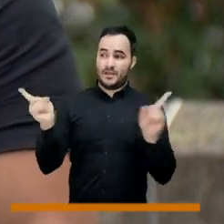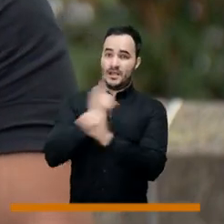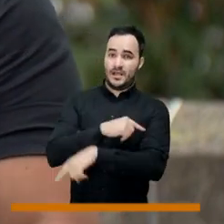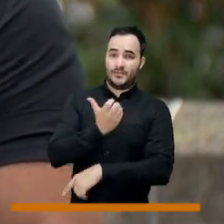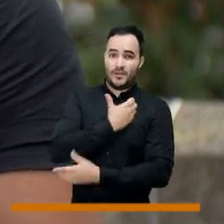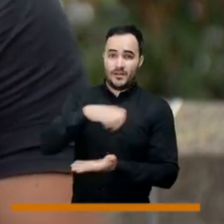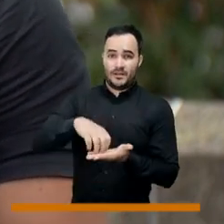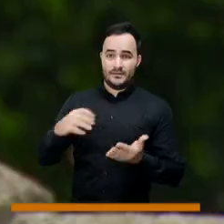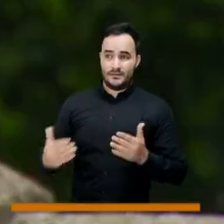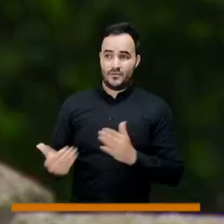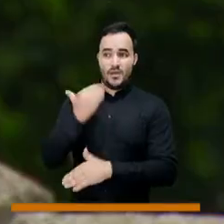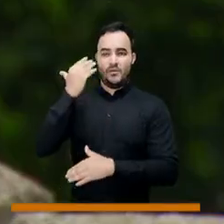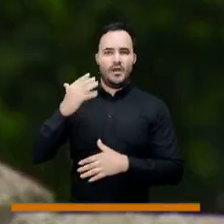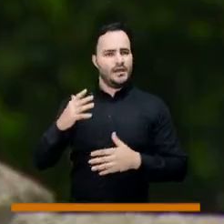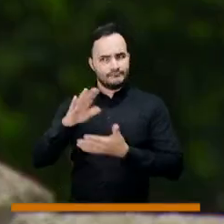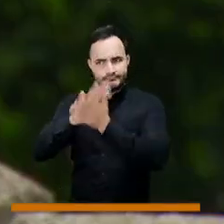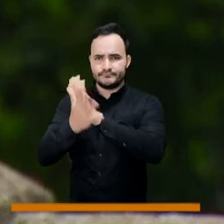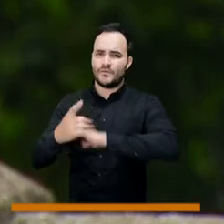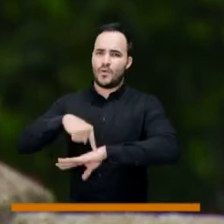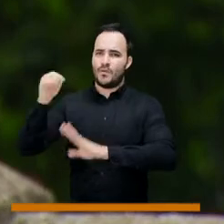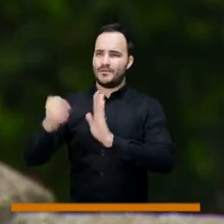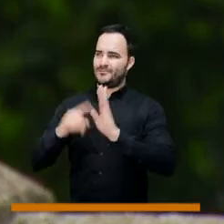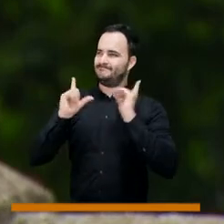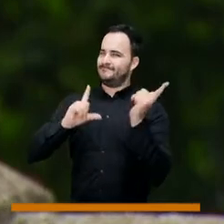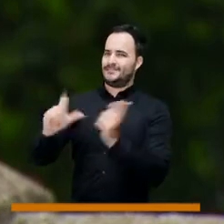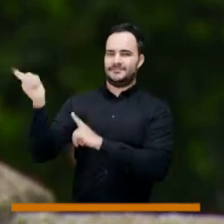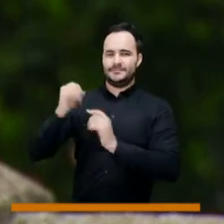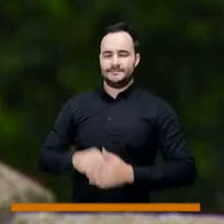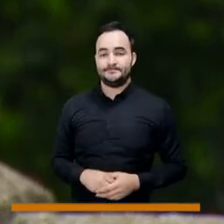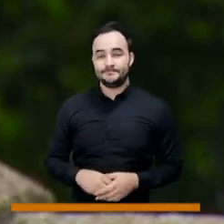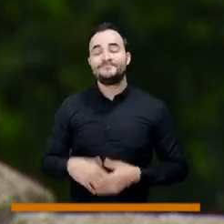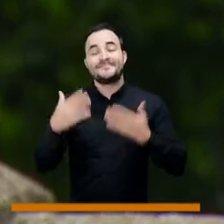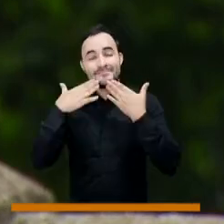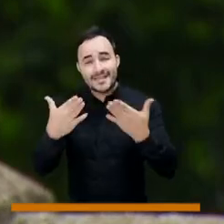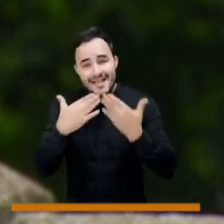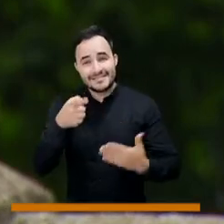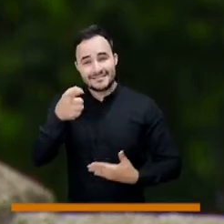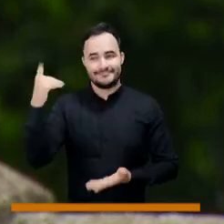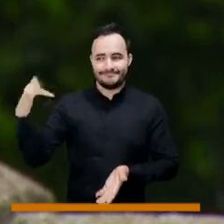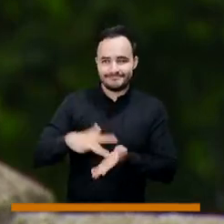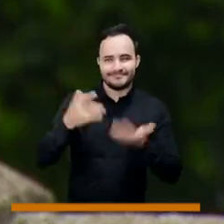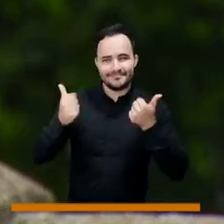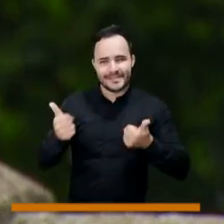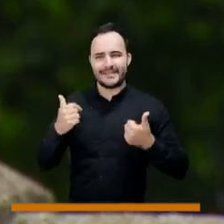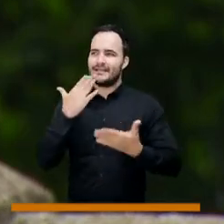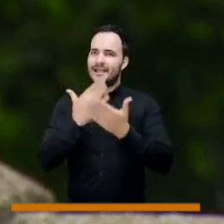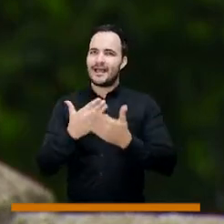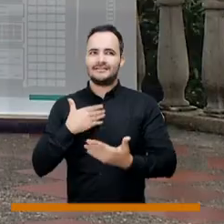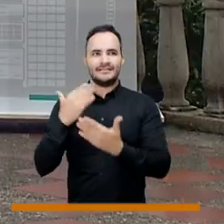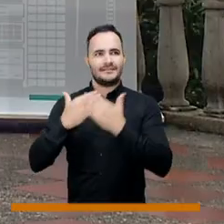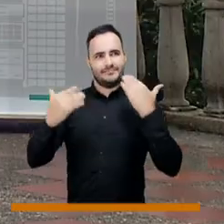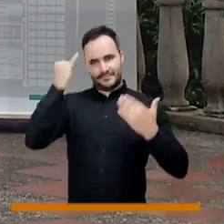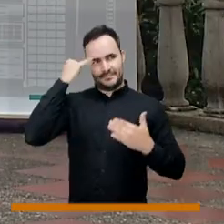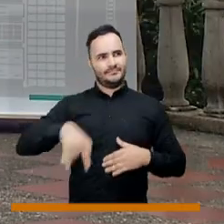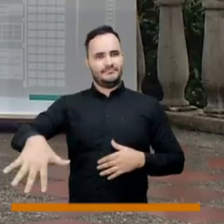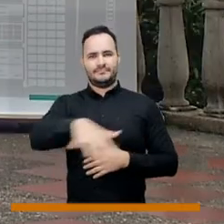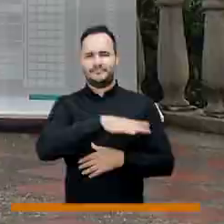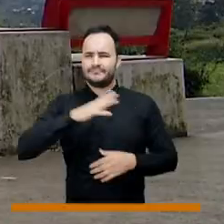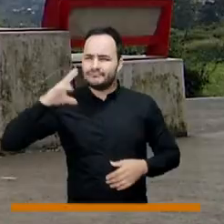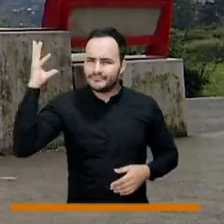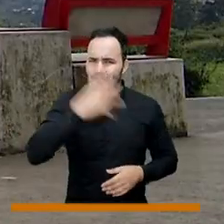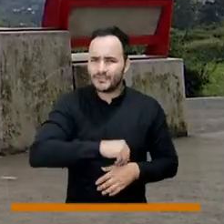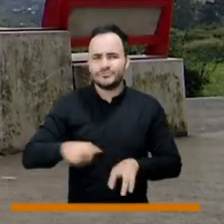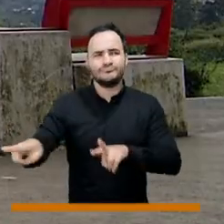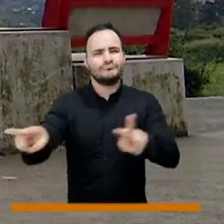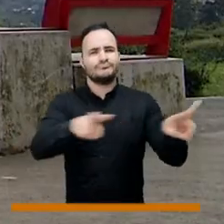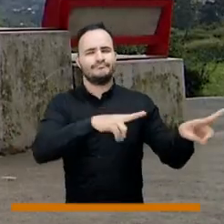al finalizar la administración. Pues, concejal, muchísimas gracias por aceptar el reto, por invitarnos, por dejarnos disfrutar de esta maravillosa vista